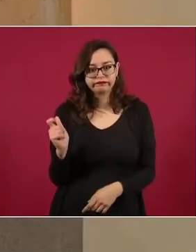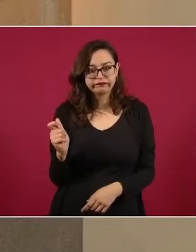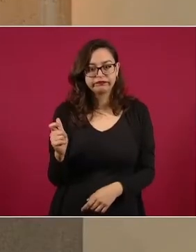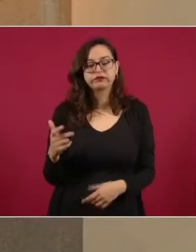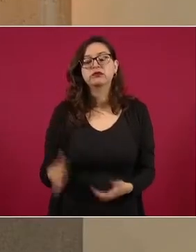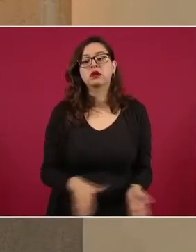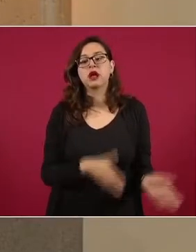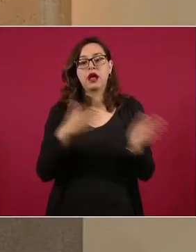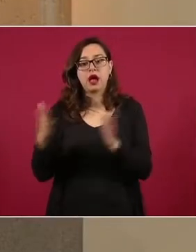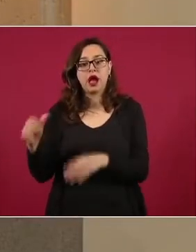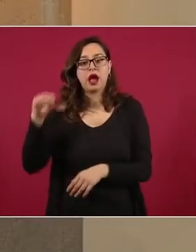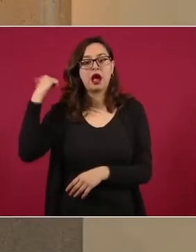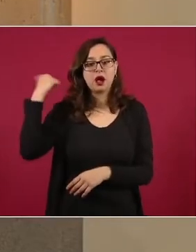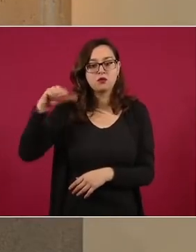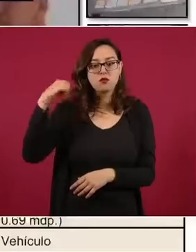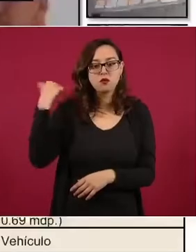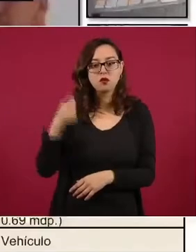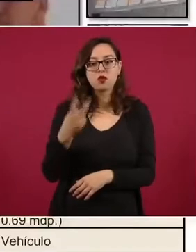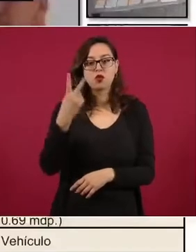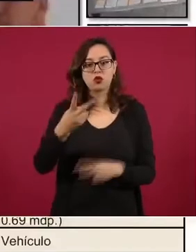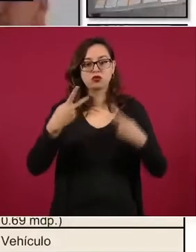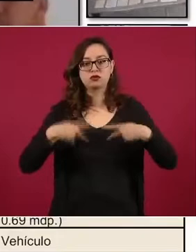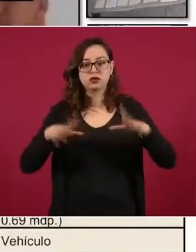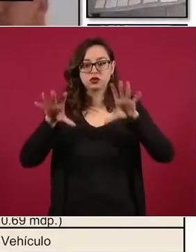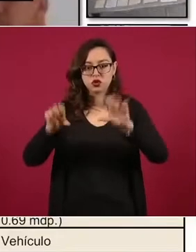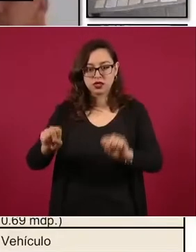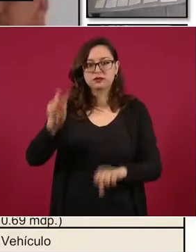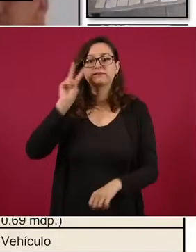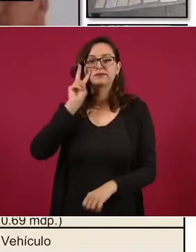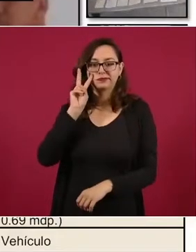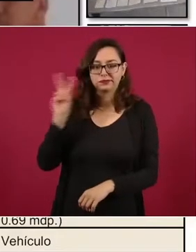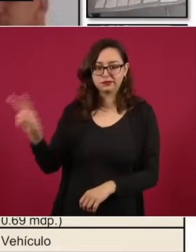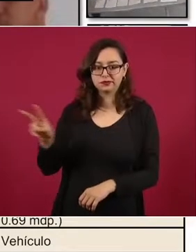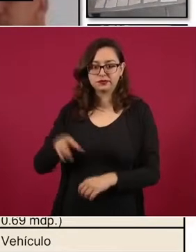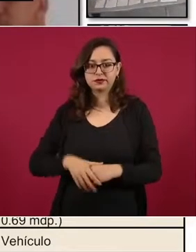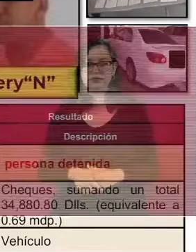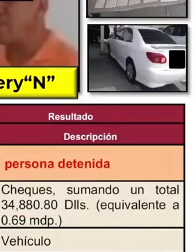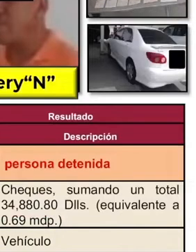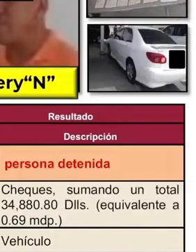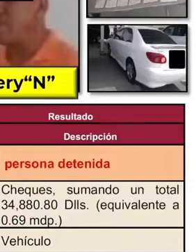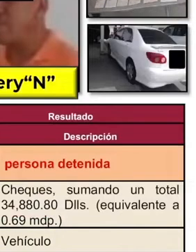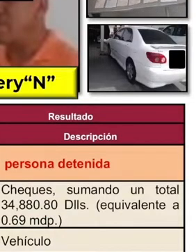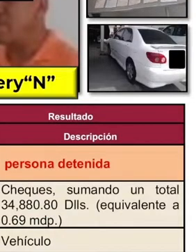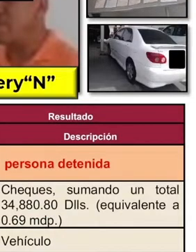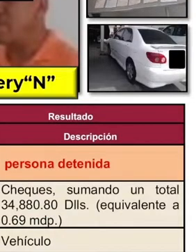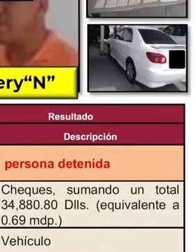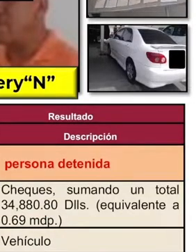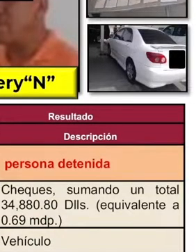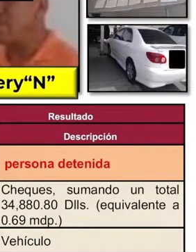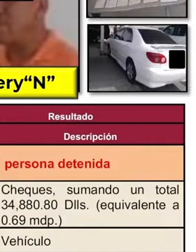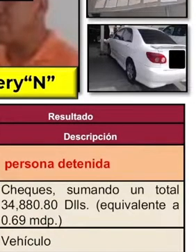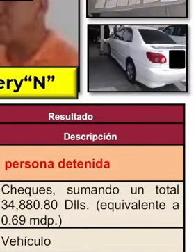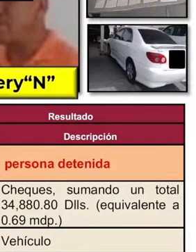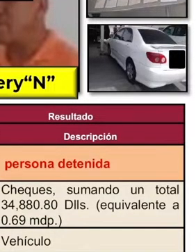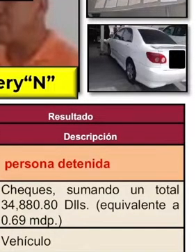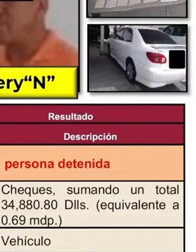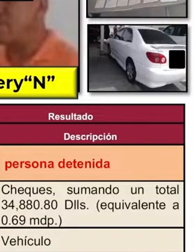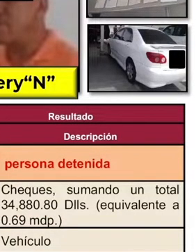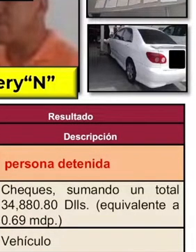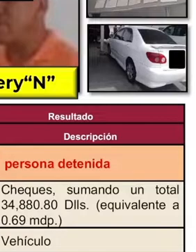Acapulco, Guerrero, dos personas detenidas con tres armas largas y dos armas cortas. Igual en Mexicali,